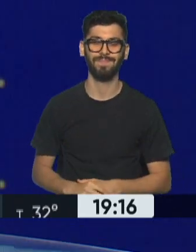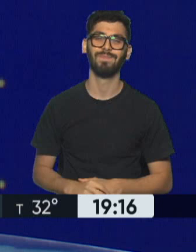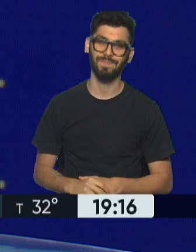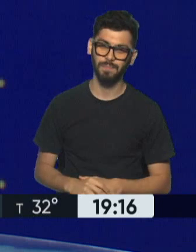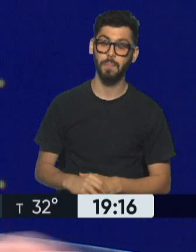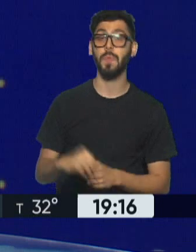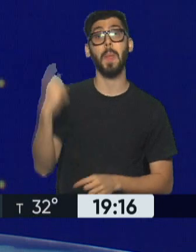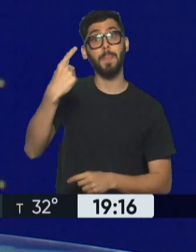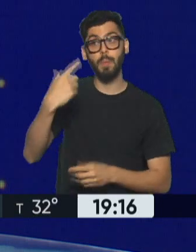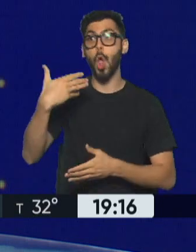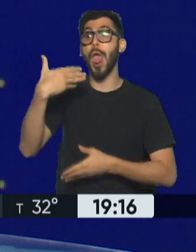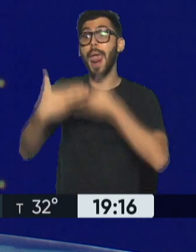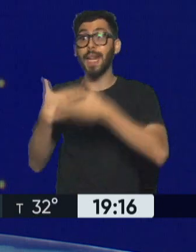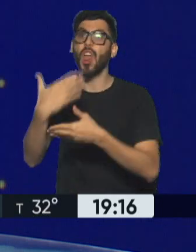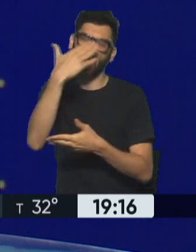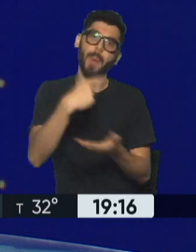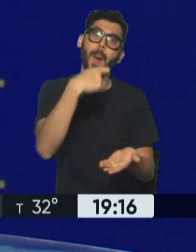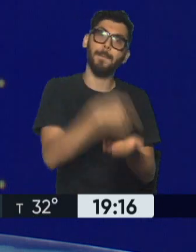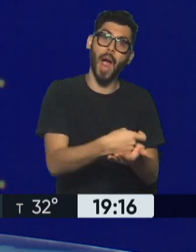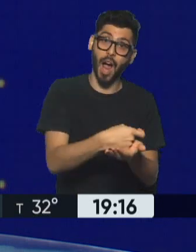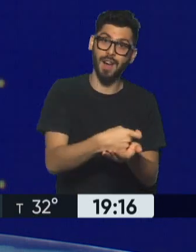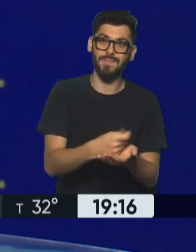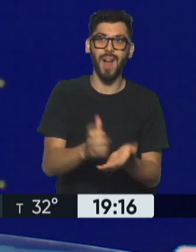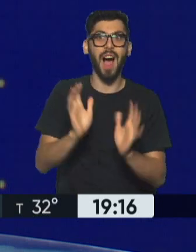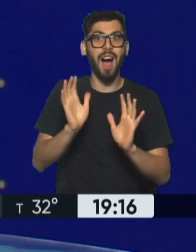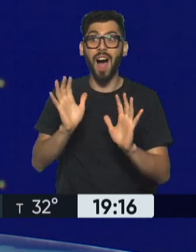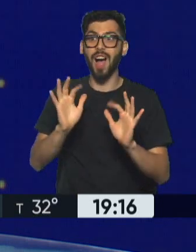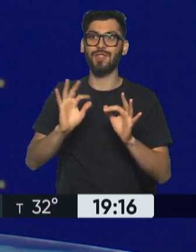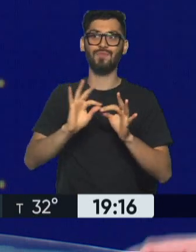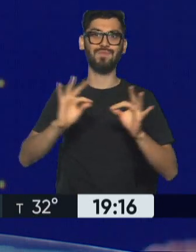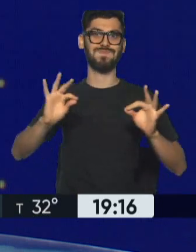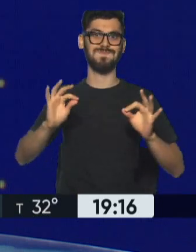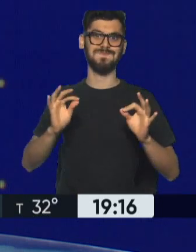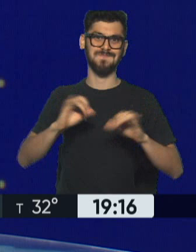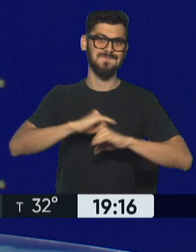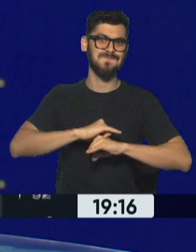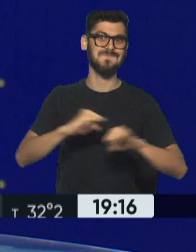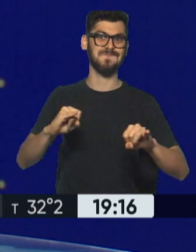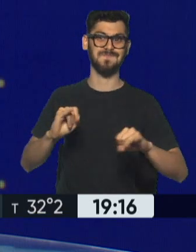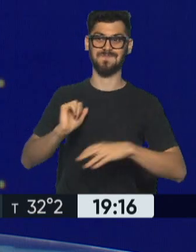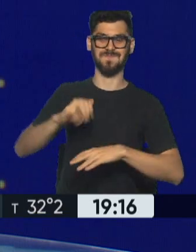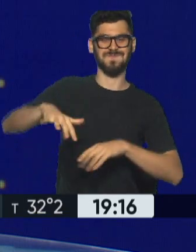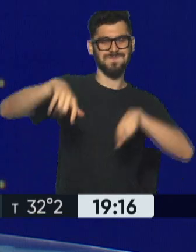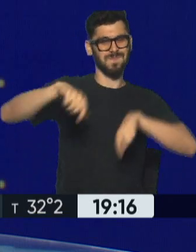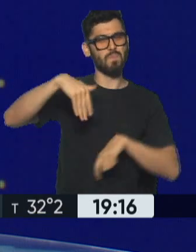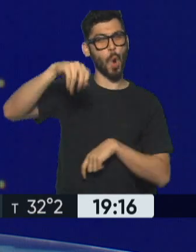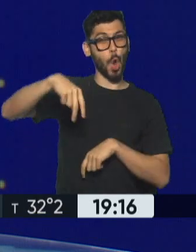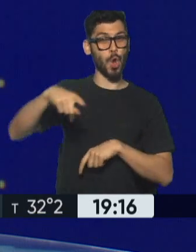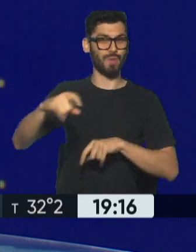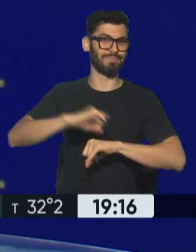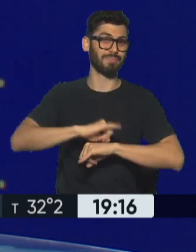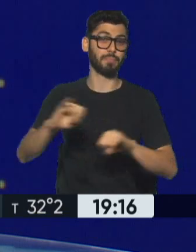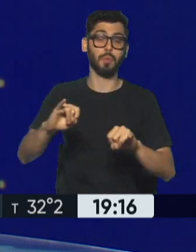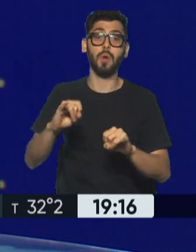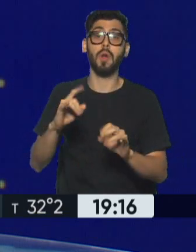se crece y después se paga, luego se paga. Bueno, esa fue la consigna en ese acto de Morón y quizás también sea una señal,